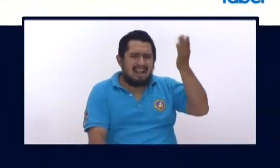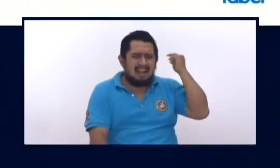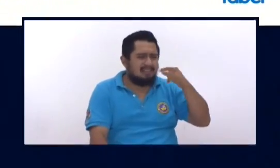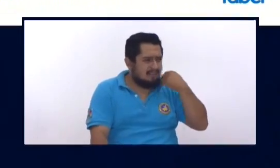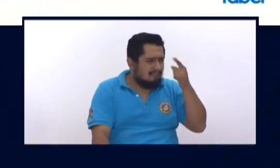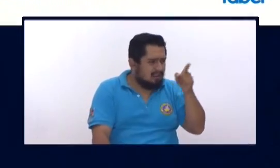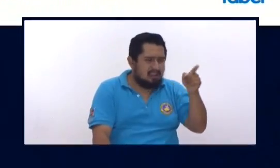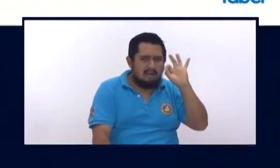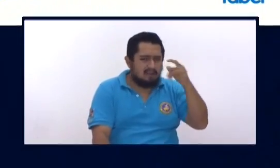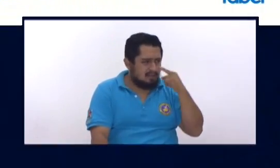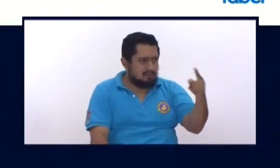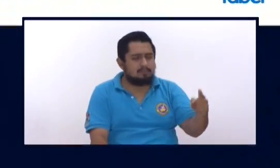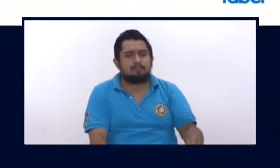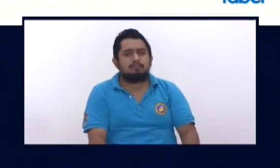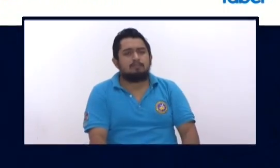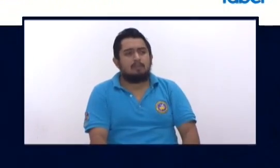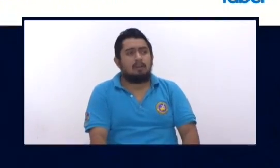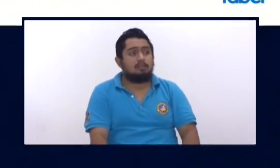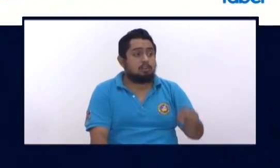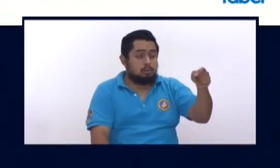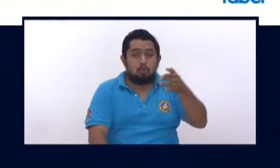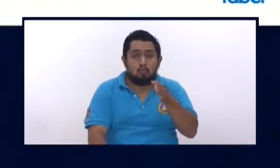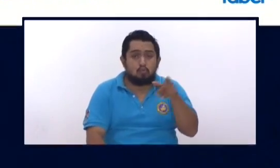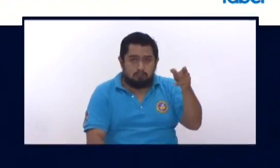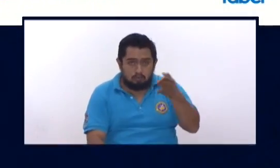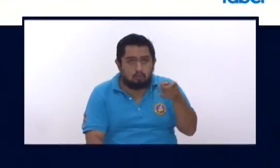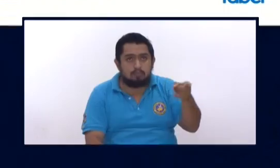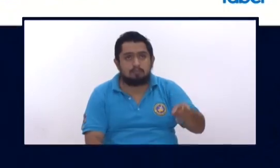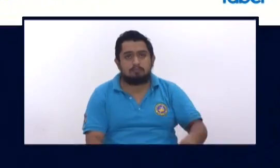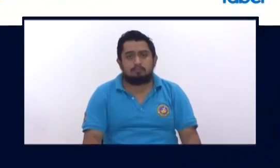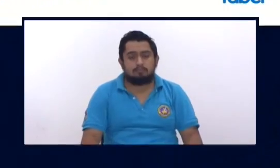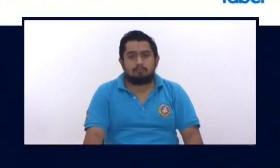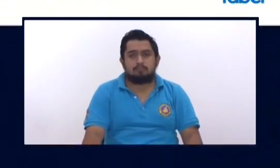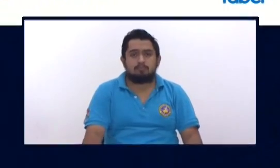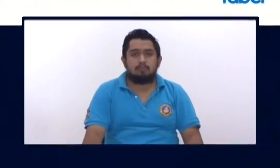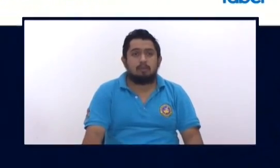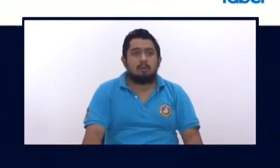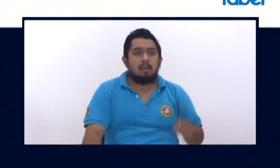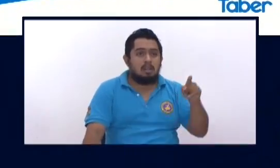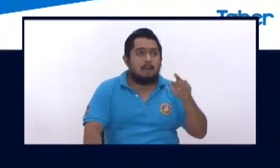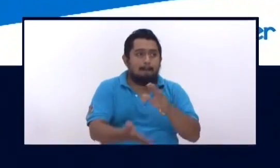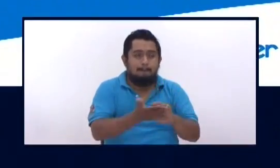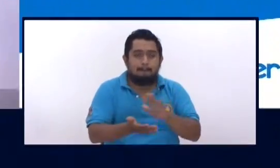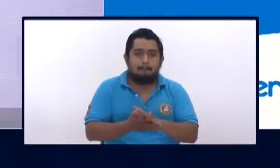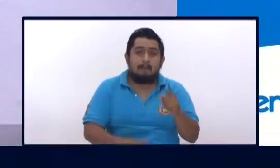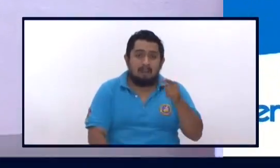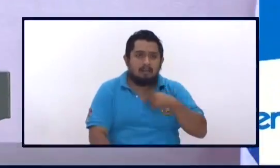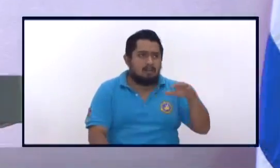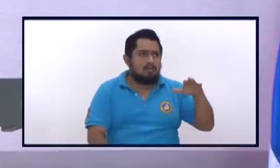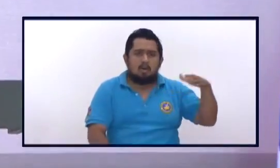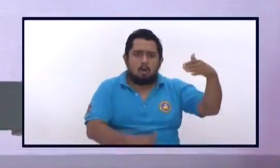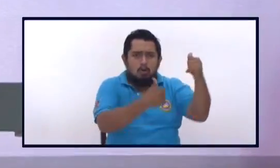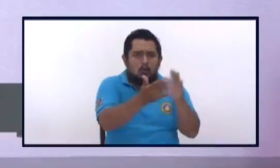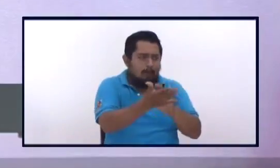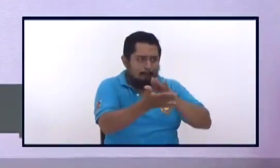hammond indiana tú sabes o calcetín y compraba en una tienda llamada chase y pedí que la